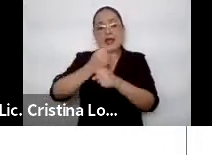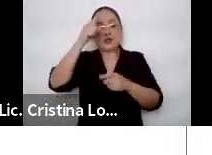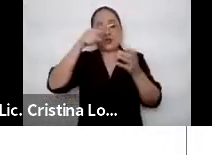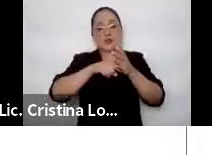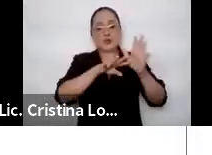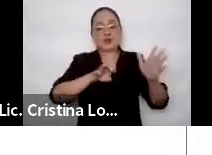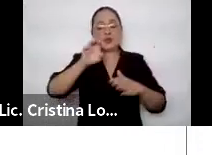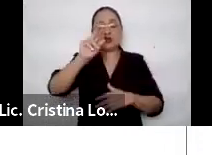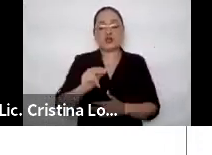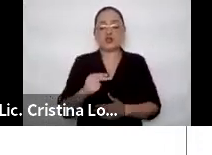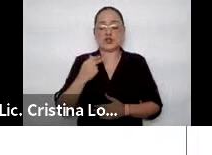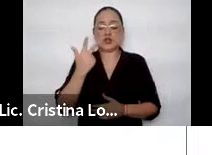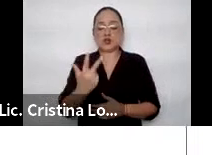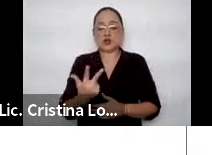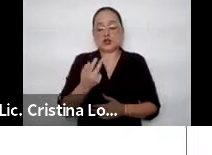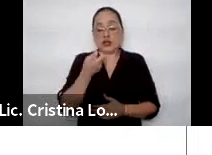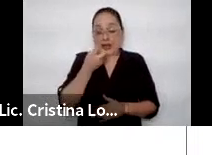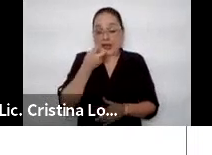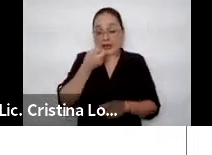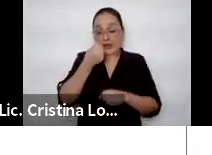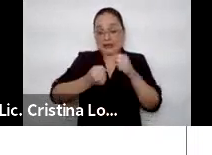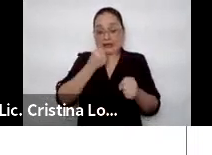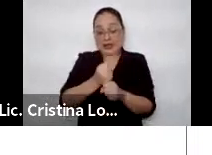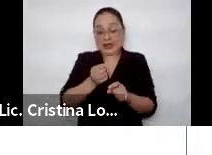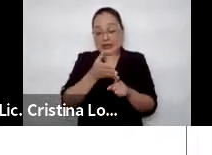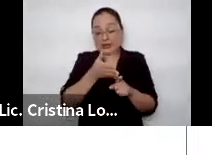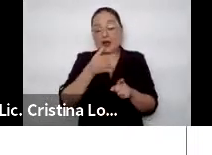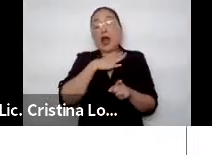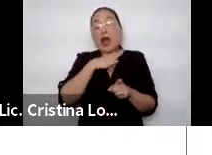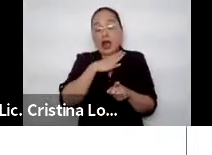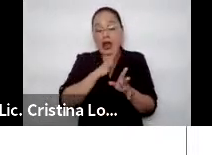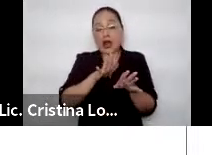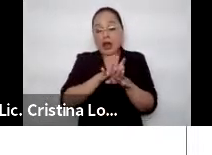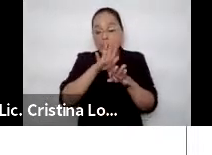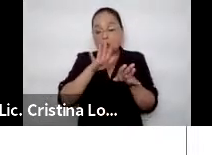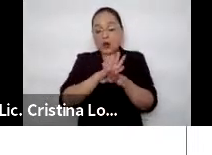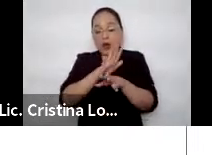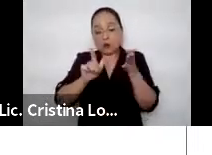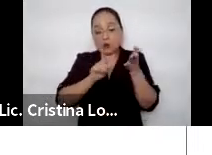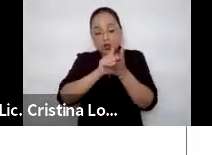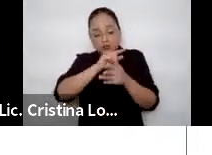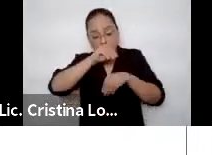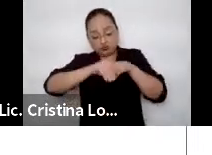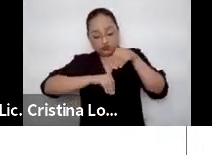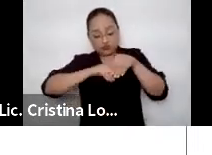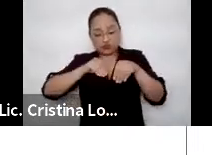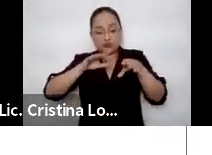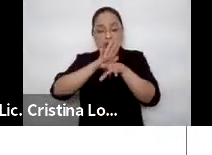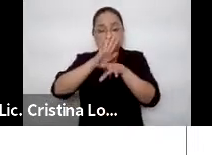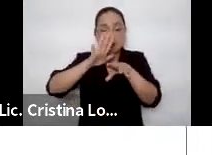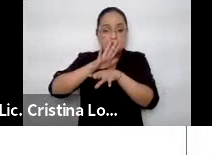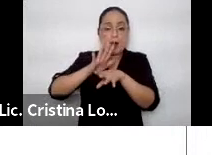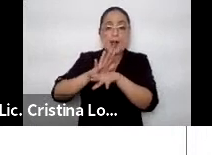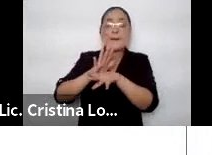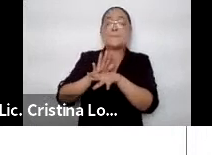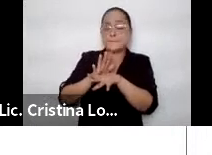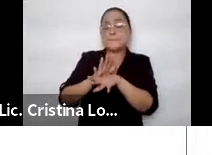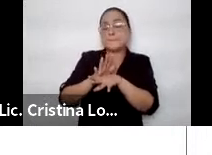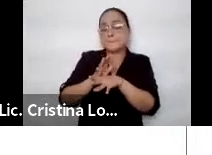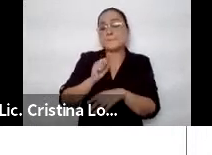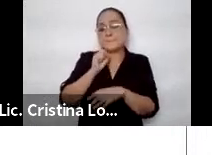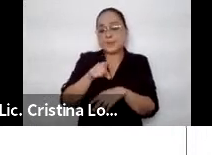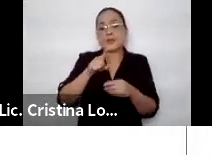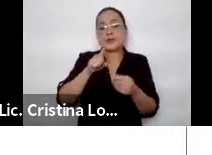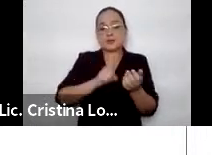1988. Precisamente aquí se dan unos cambios jurídicos muy importantes, legislativos, sobre todo a